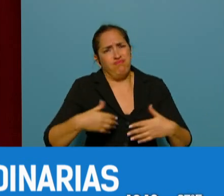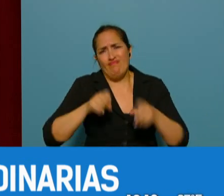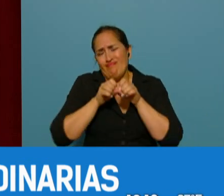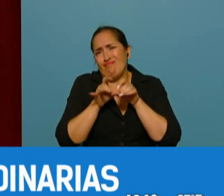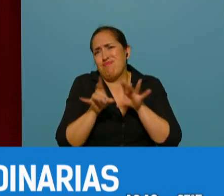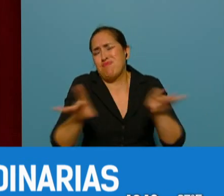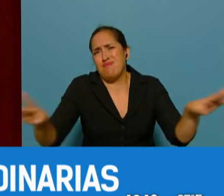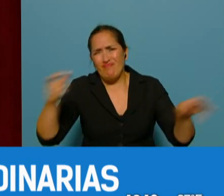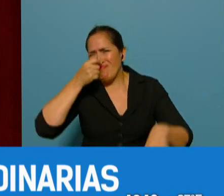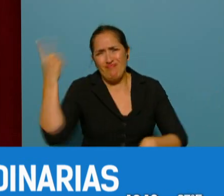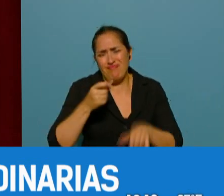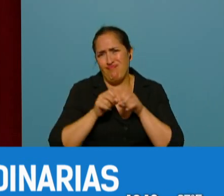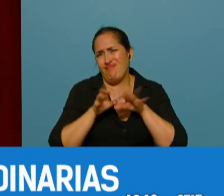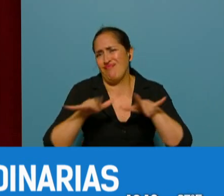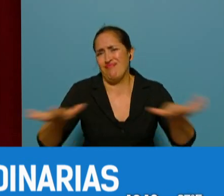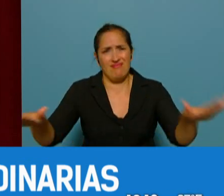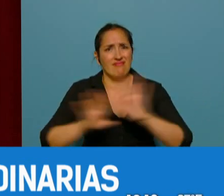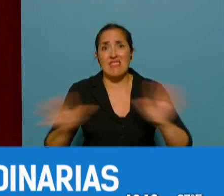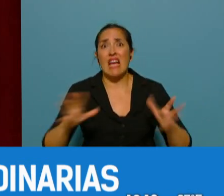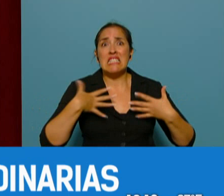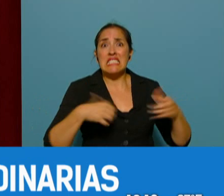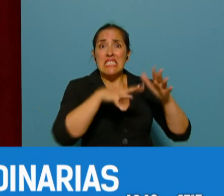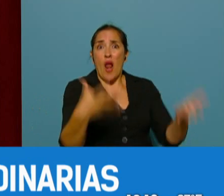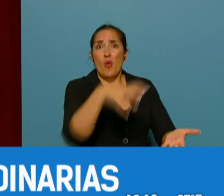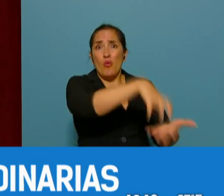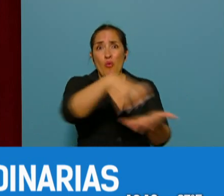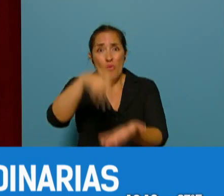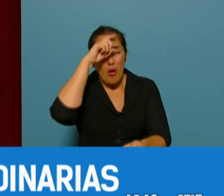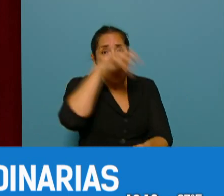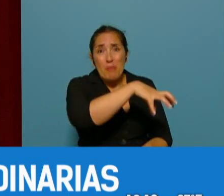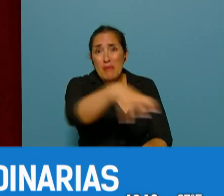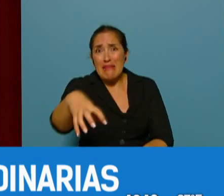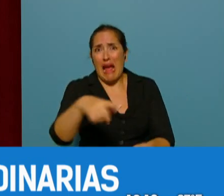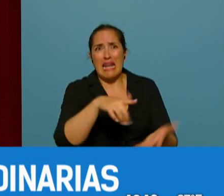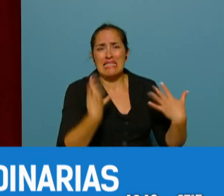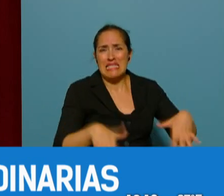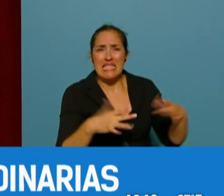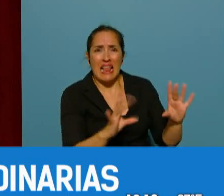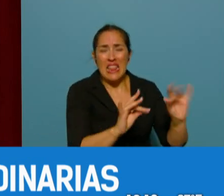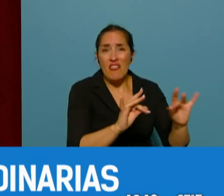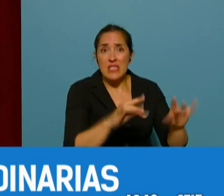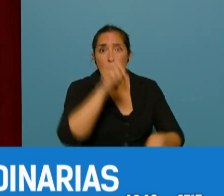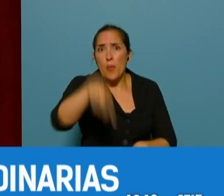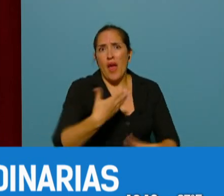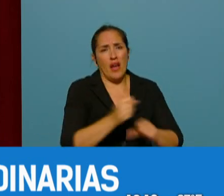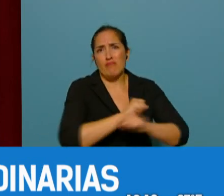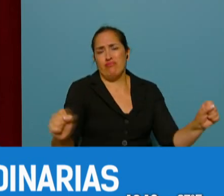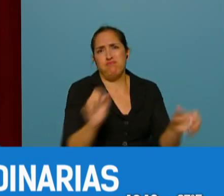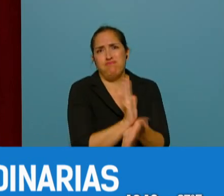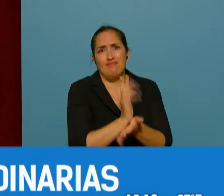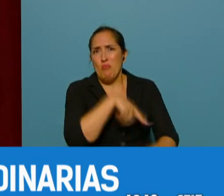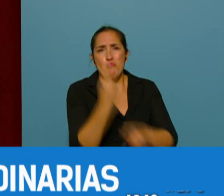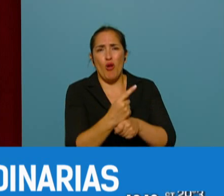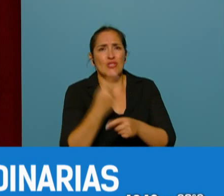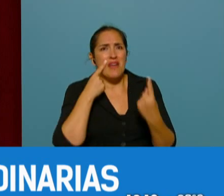velocidad en los contagios y un sistema de salud que estaba en condiciones opacas hubiera colapsado.